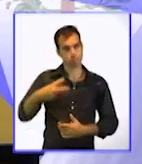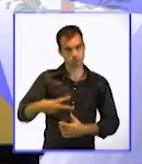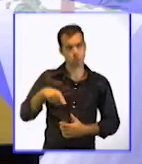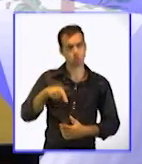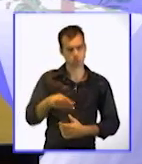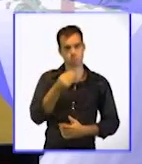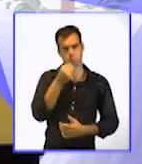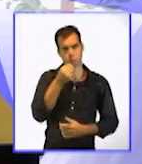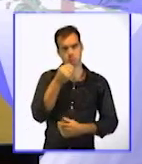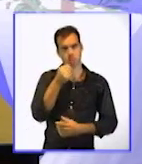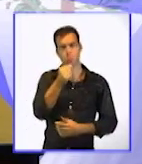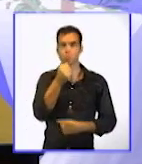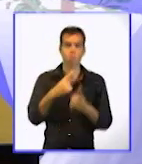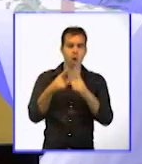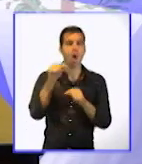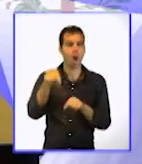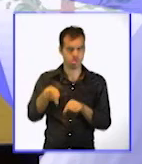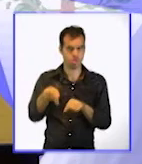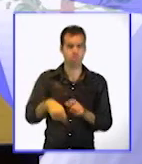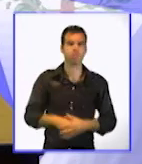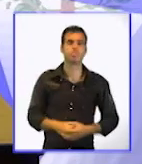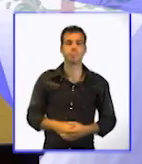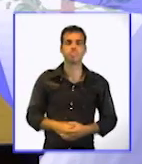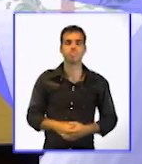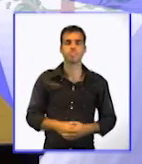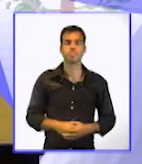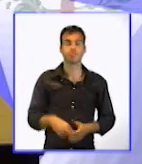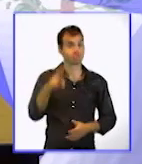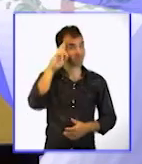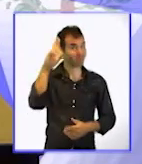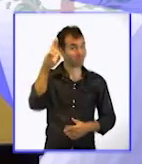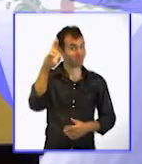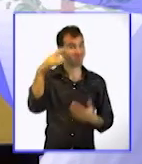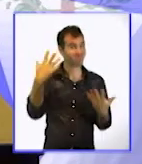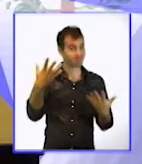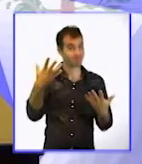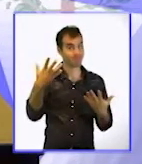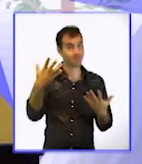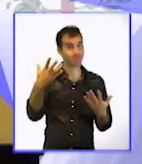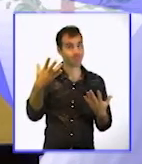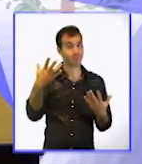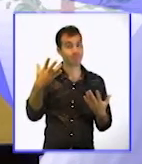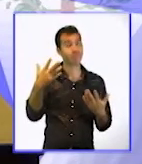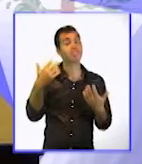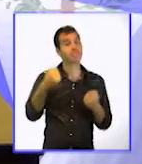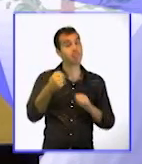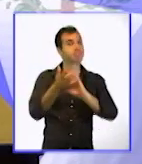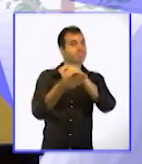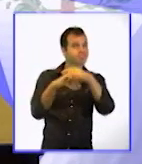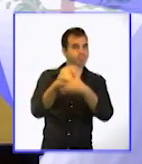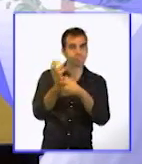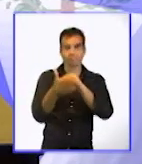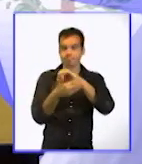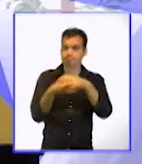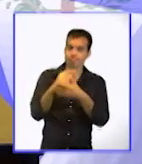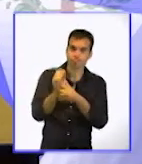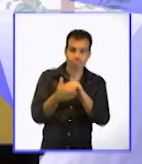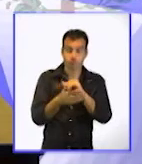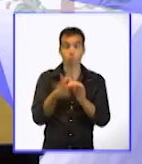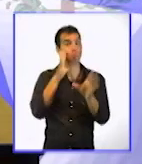a tener ese privilegio. Al igual también recordarle, sin dejar de mencionar, de lavarse las